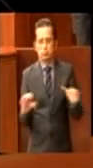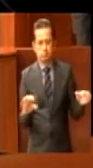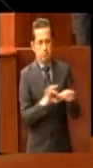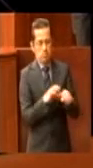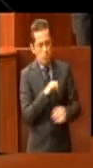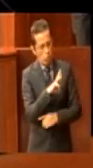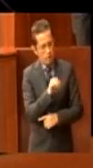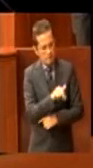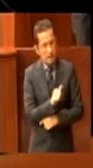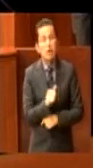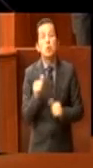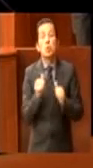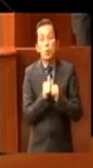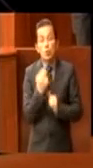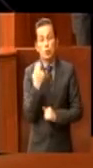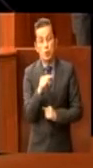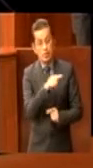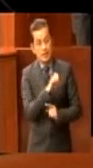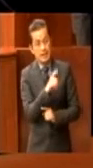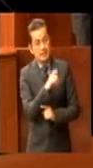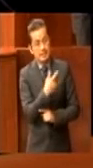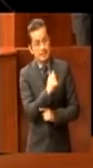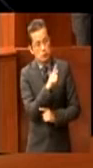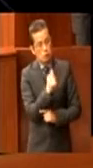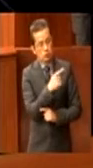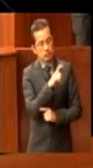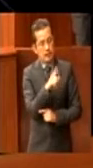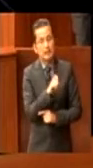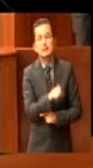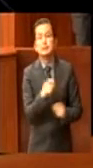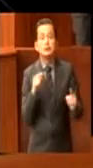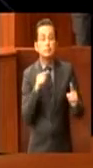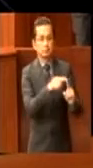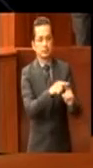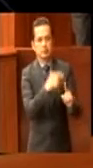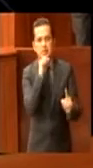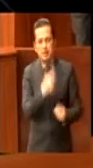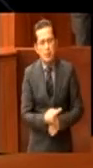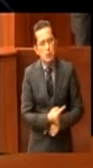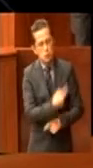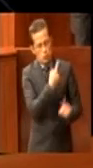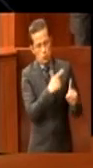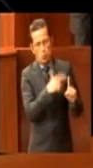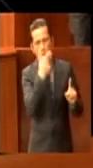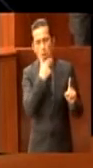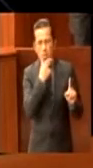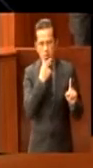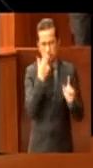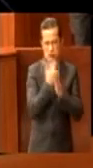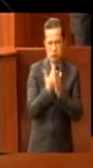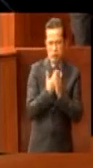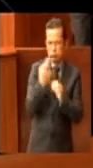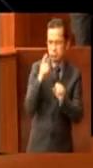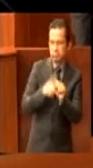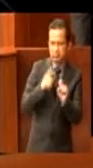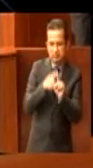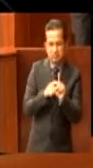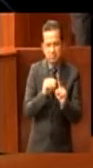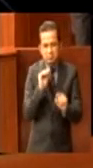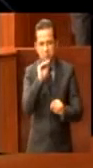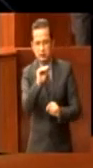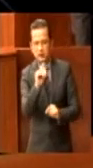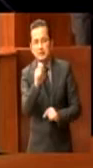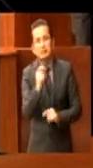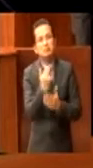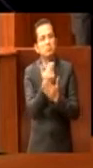nombre de edith gonzález garduño así como una caricatura del rostro y torso de una persona adulta del sexo masculino que a consideración del denunciante